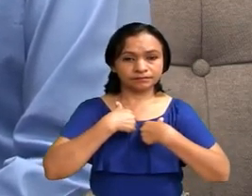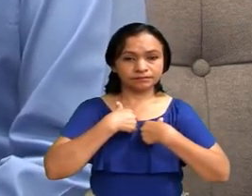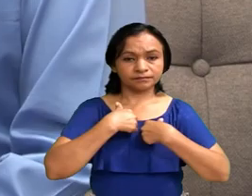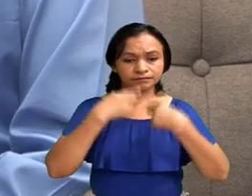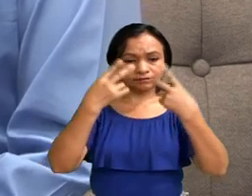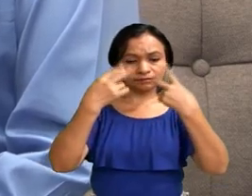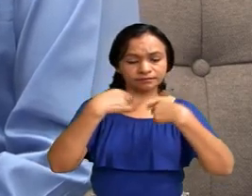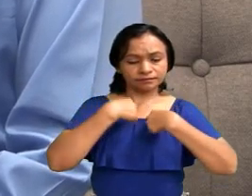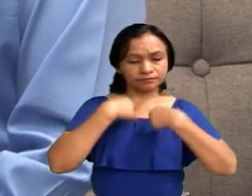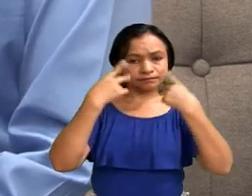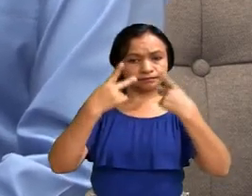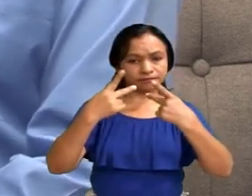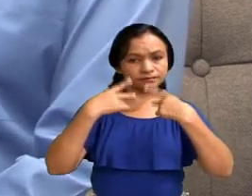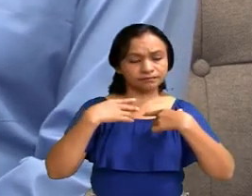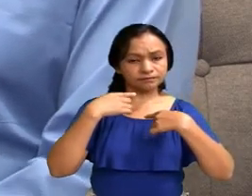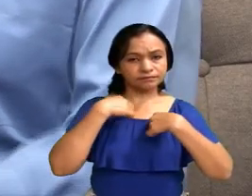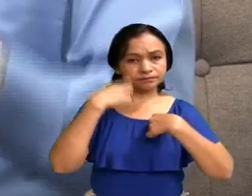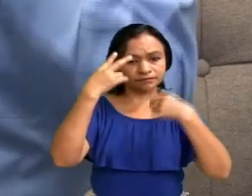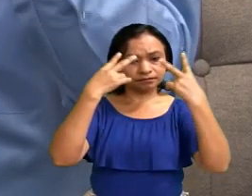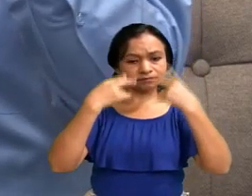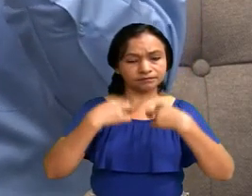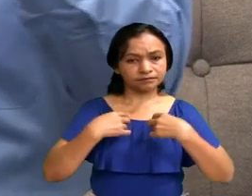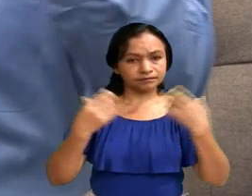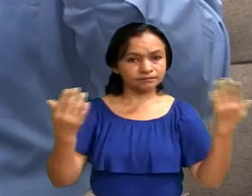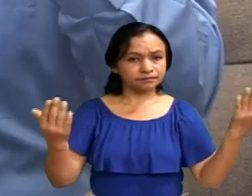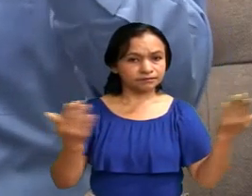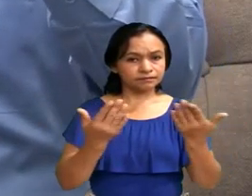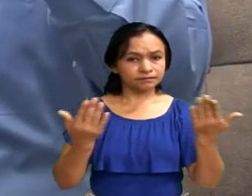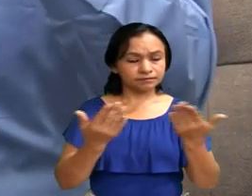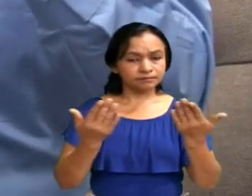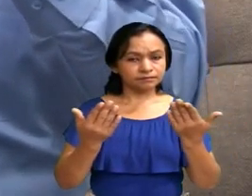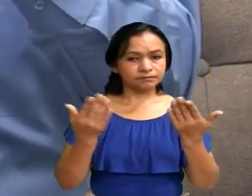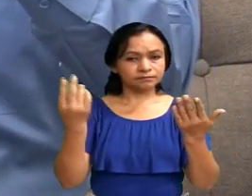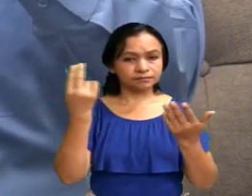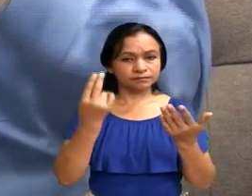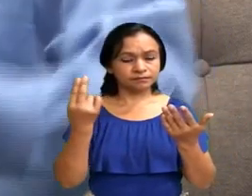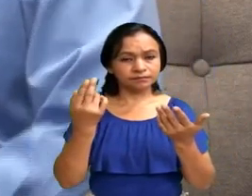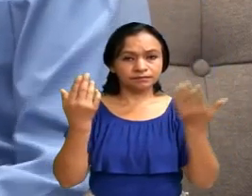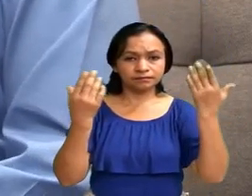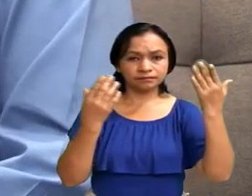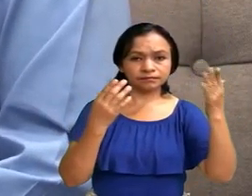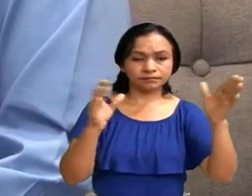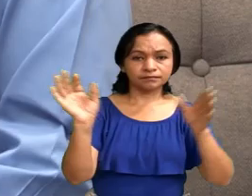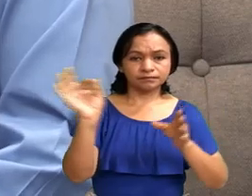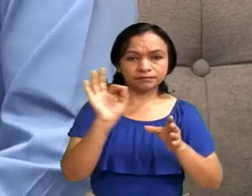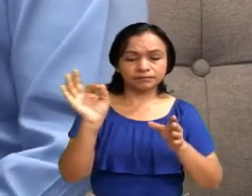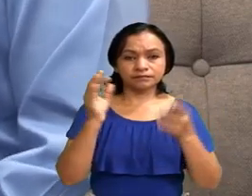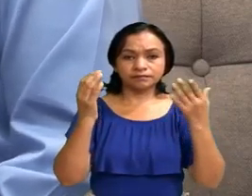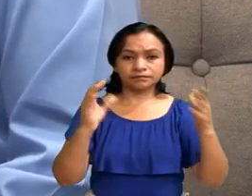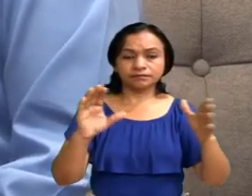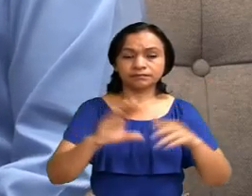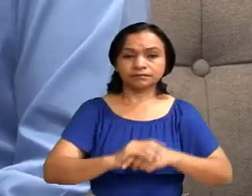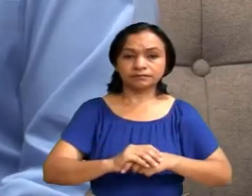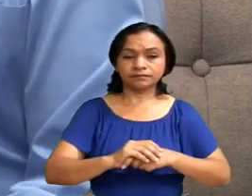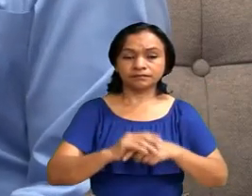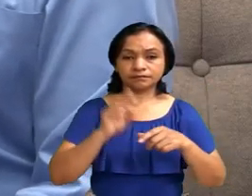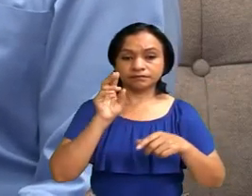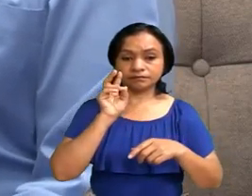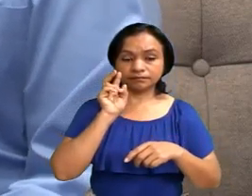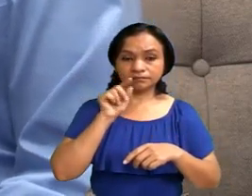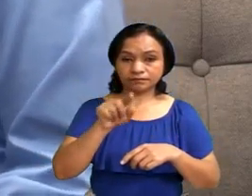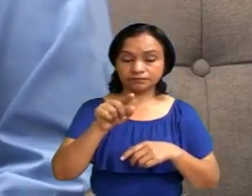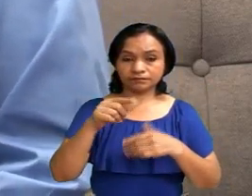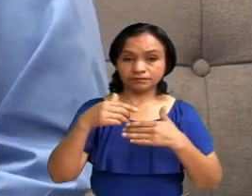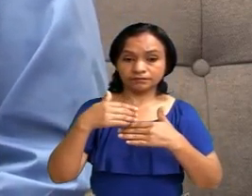reviso en lo personal, uno se enmarca más en lo técnico y ve las cosas de manera técnica. Pero cuando vos vas